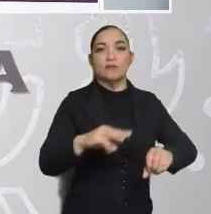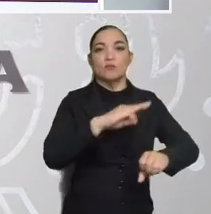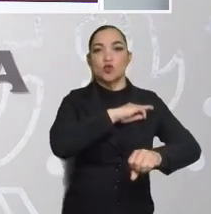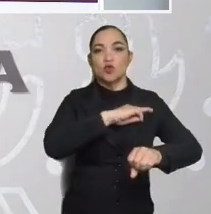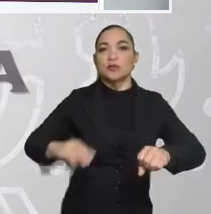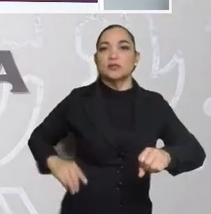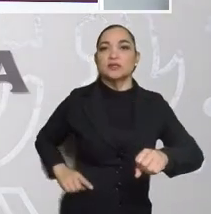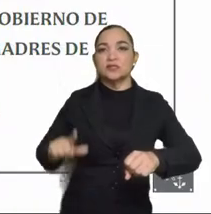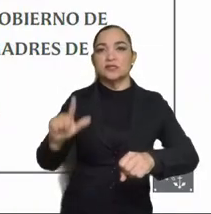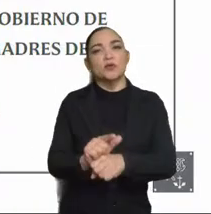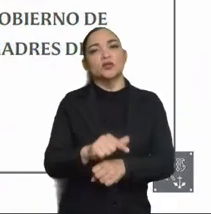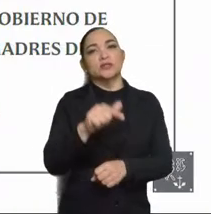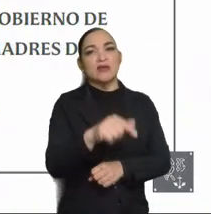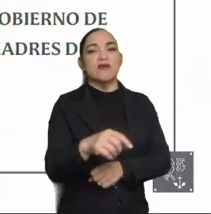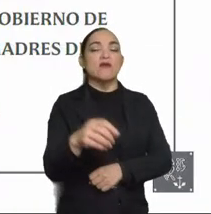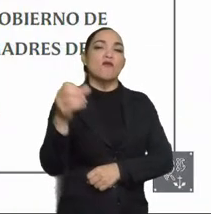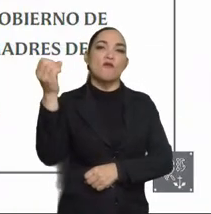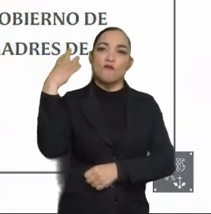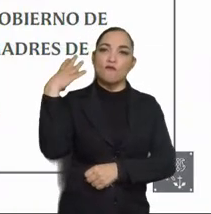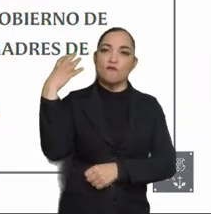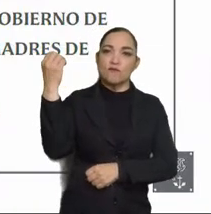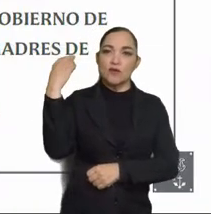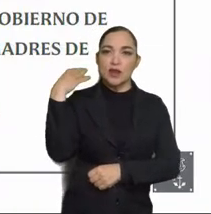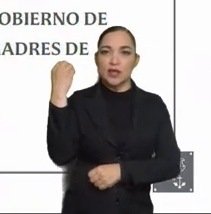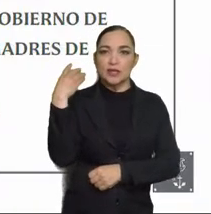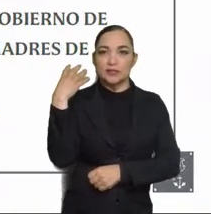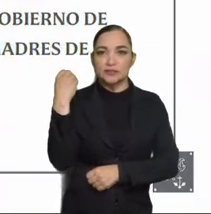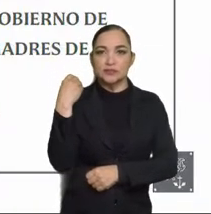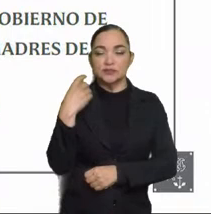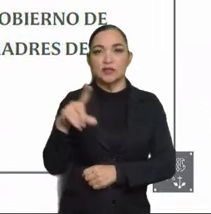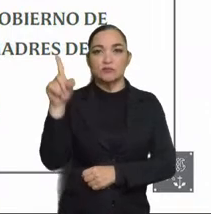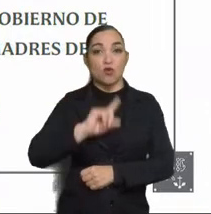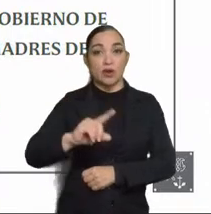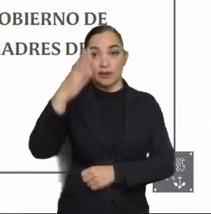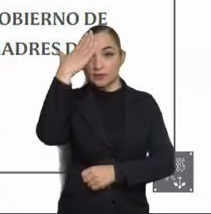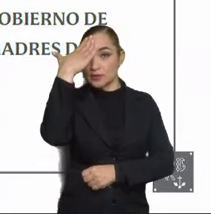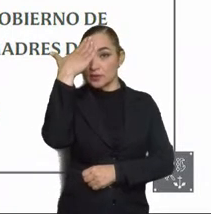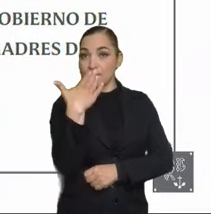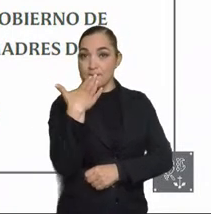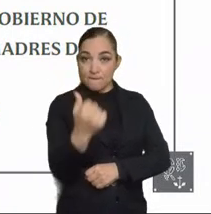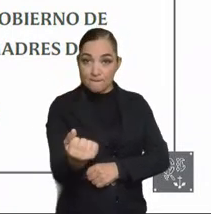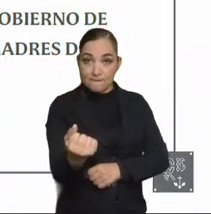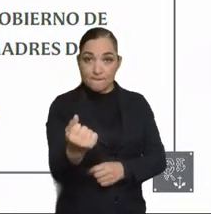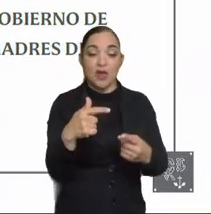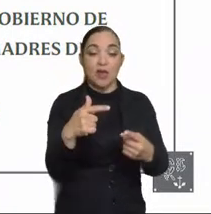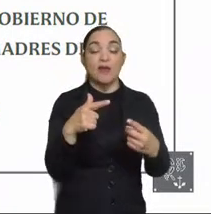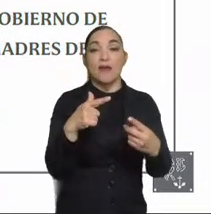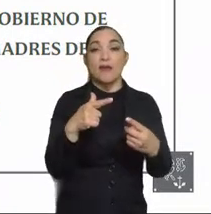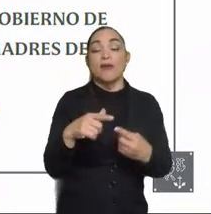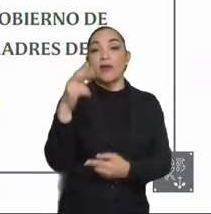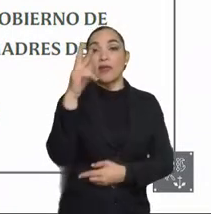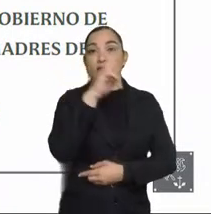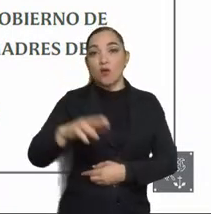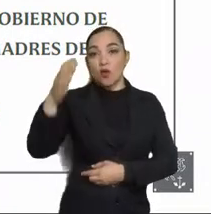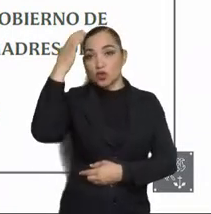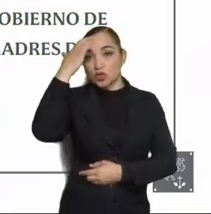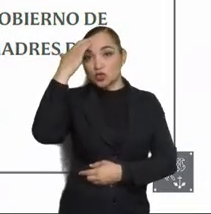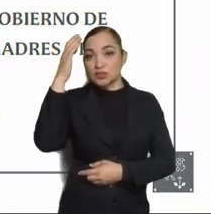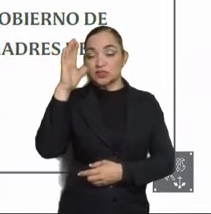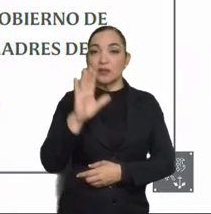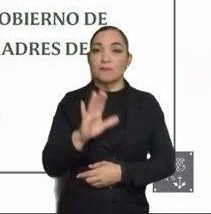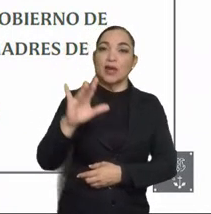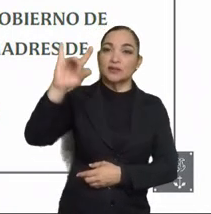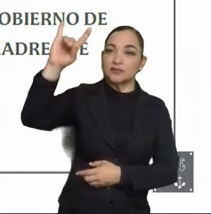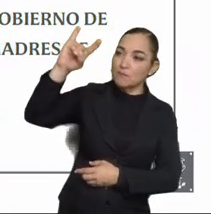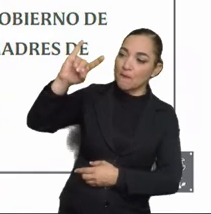las mujeres que fueron reconocidas. Van a estar en esta muestra fotográfica, en esta galería fotográfica que va a pasar por todos los